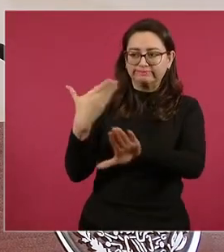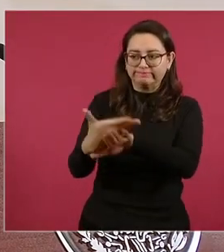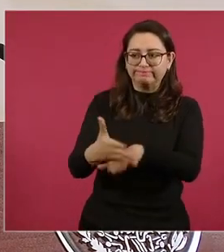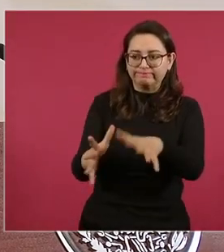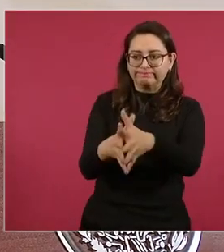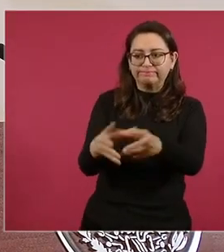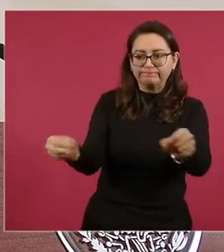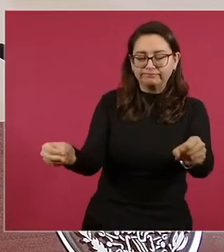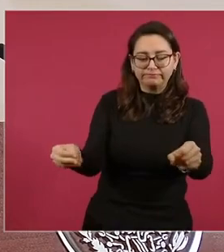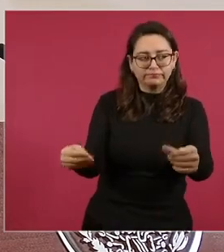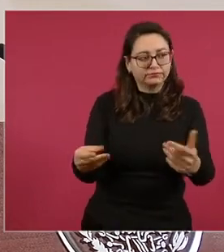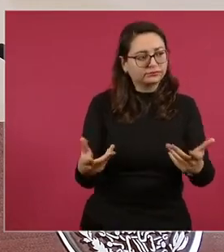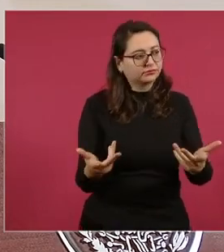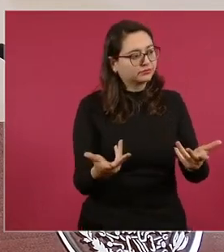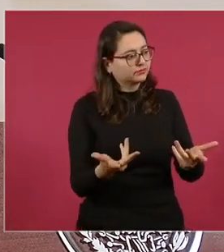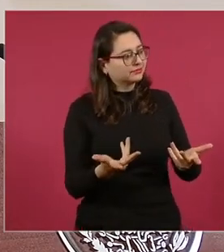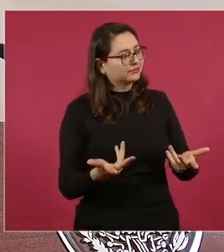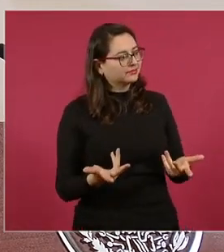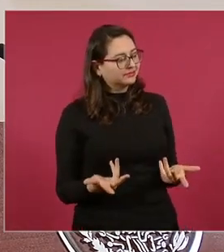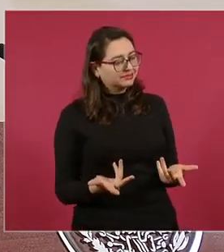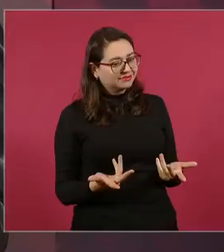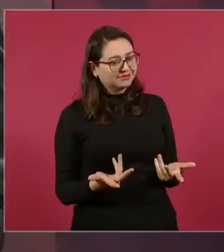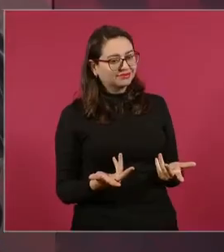las resoluciones para liberarlos,